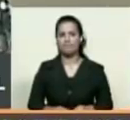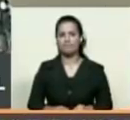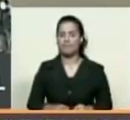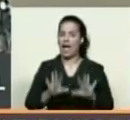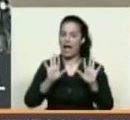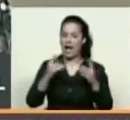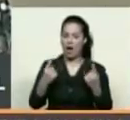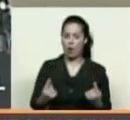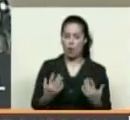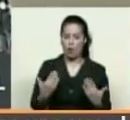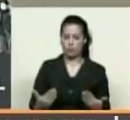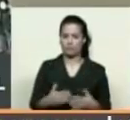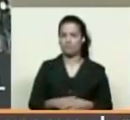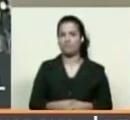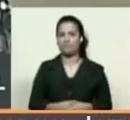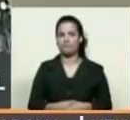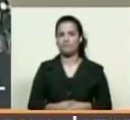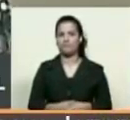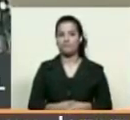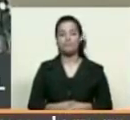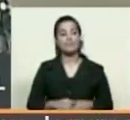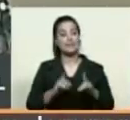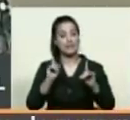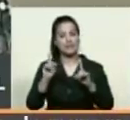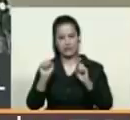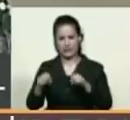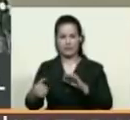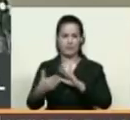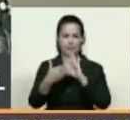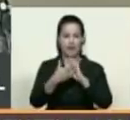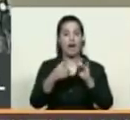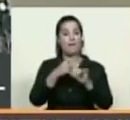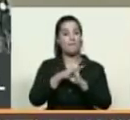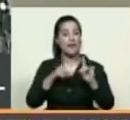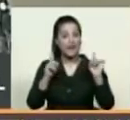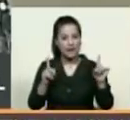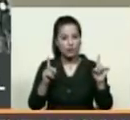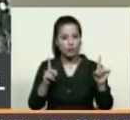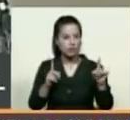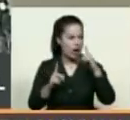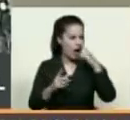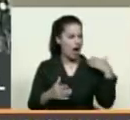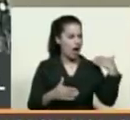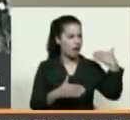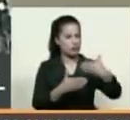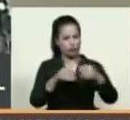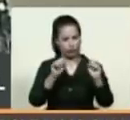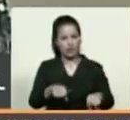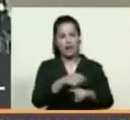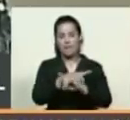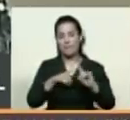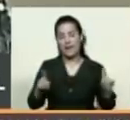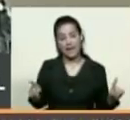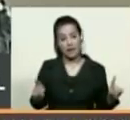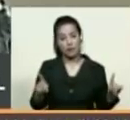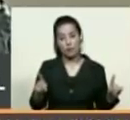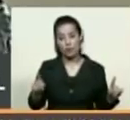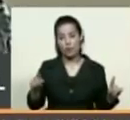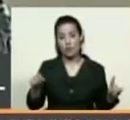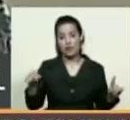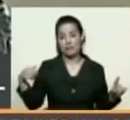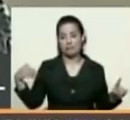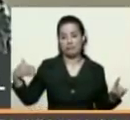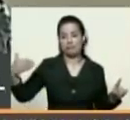Ahora, sí es la primera vez que esta escalada de violencia se vuelven